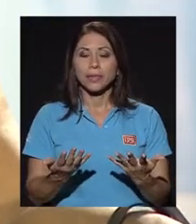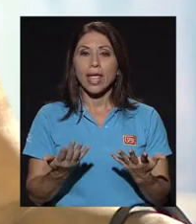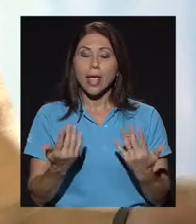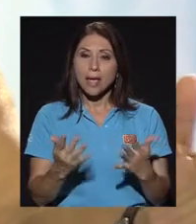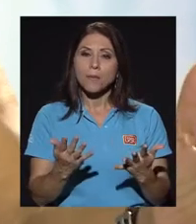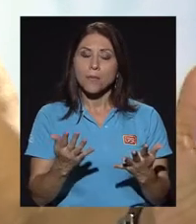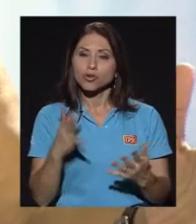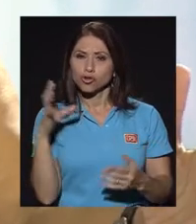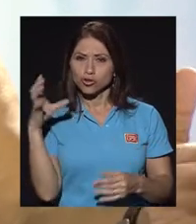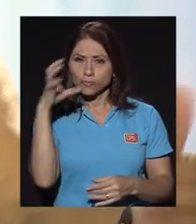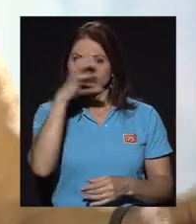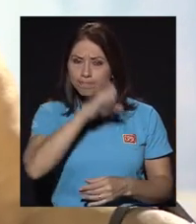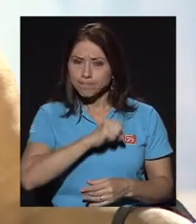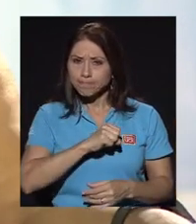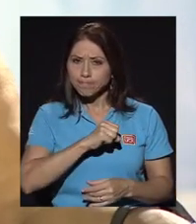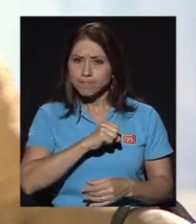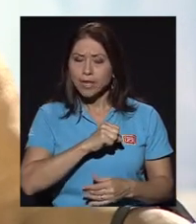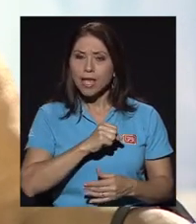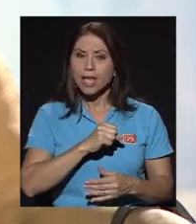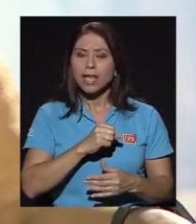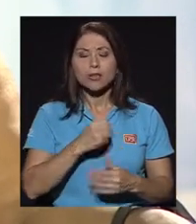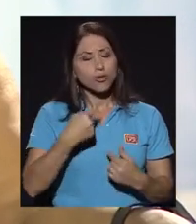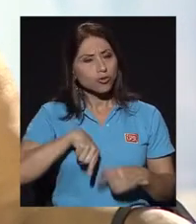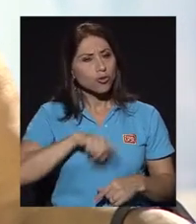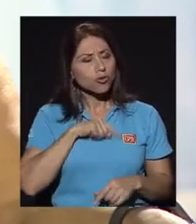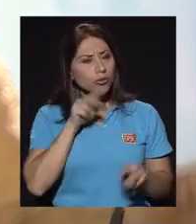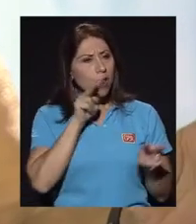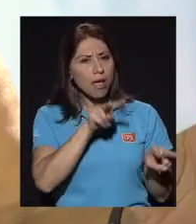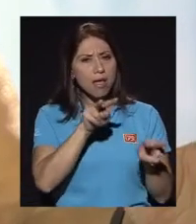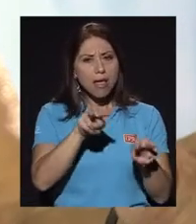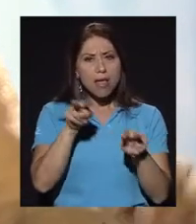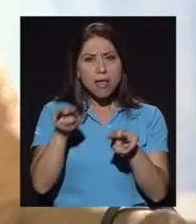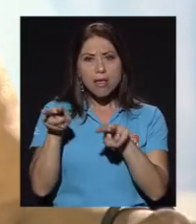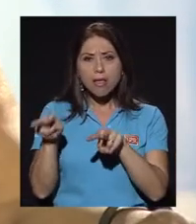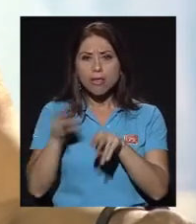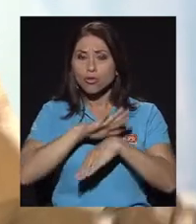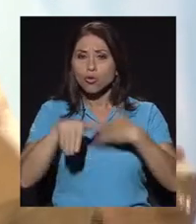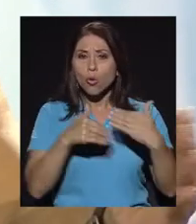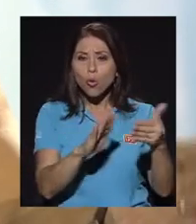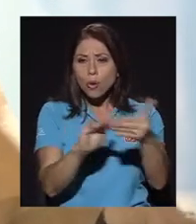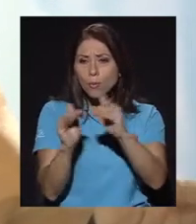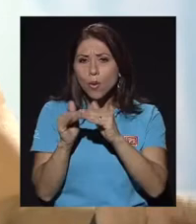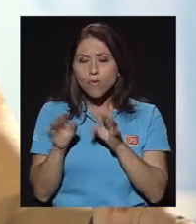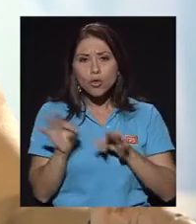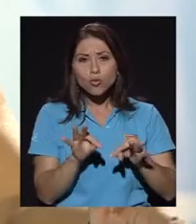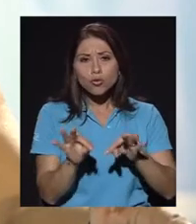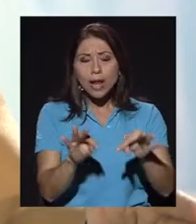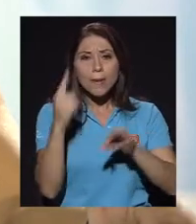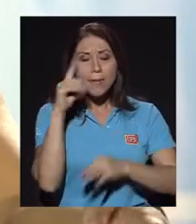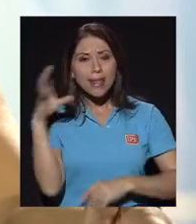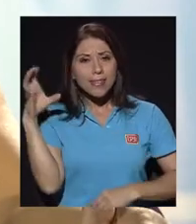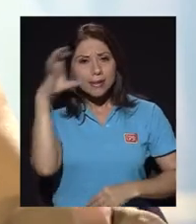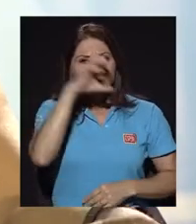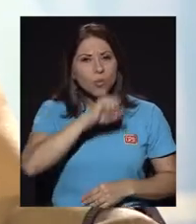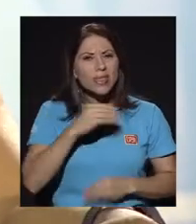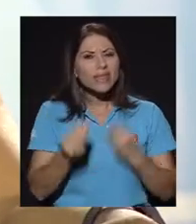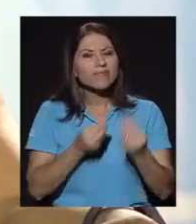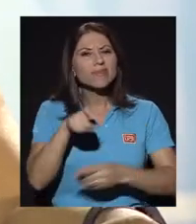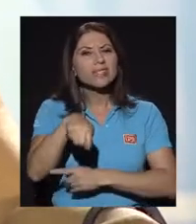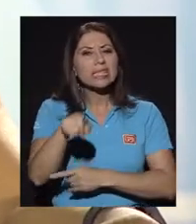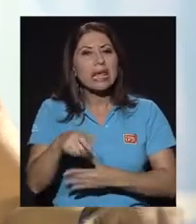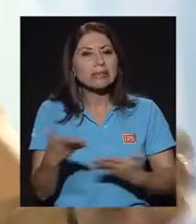hemos visto y hemos caminado todo el pueblo de Turrialba buscando, detectando las necesidades que tiene el